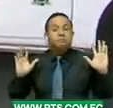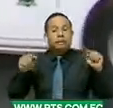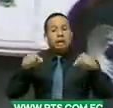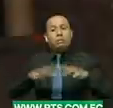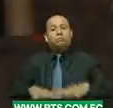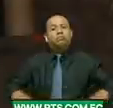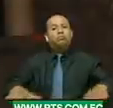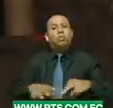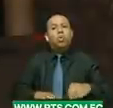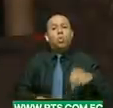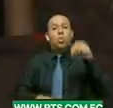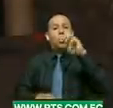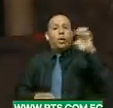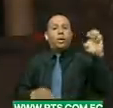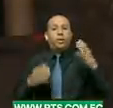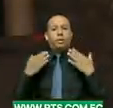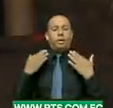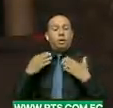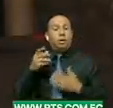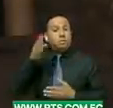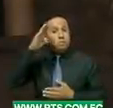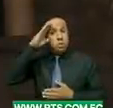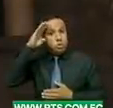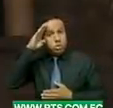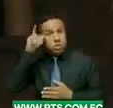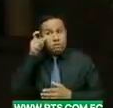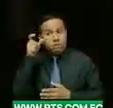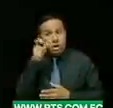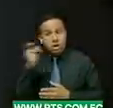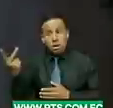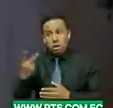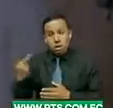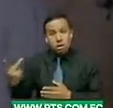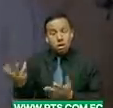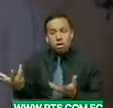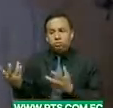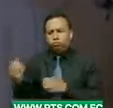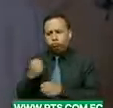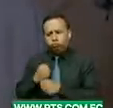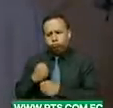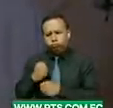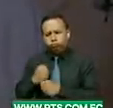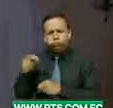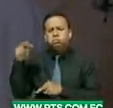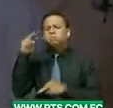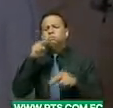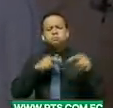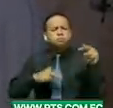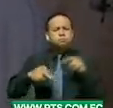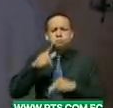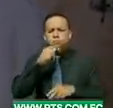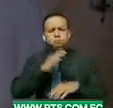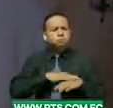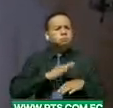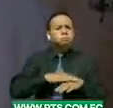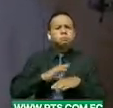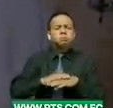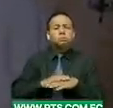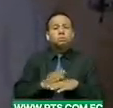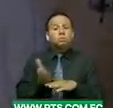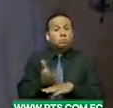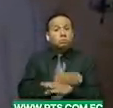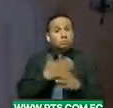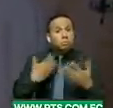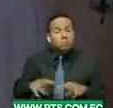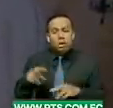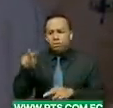de Guayaquil. La policía y la fiscalía buscan a los responsables. Se han encontrado en lo que al momento disparos de arma de